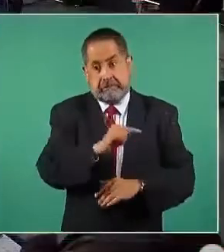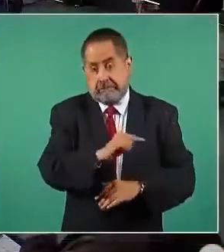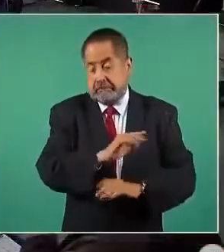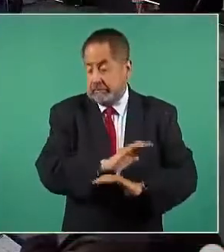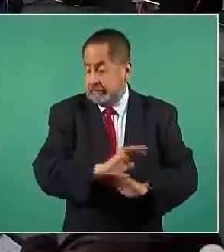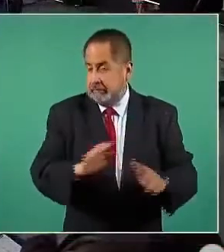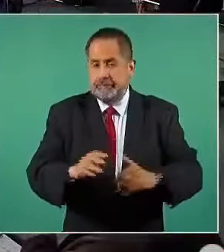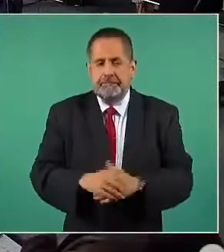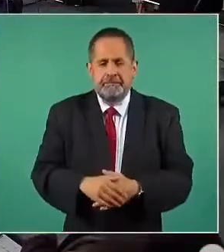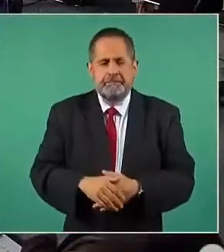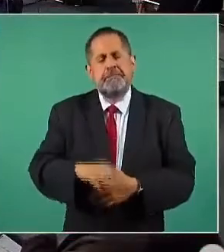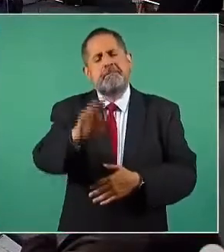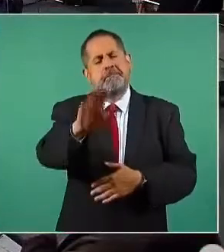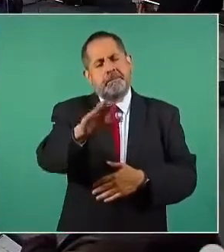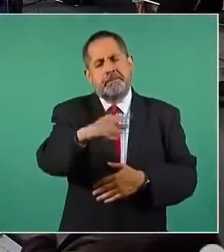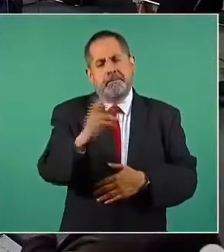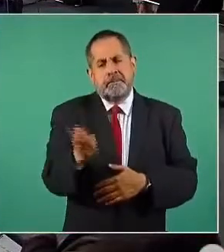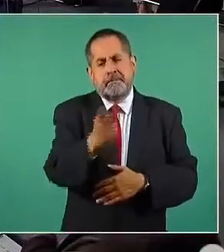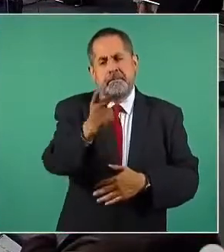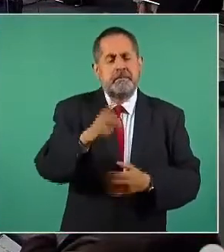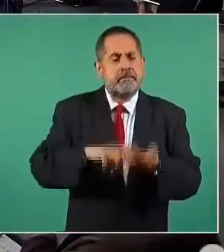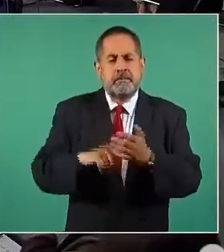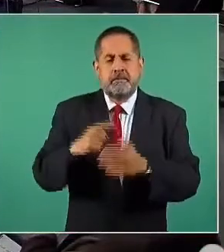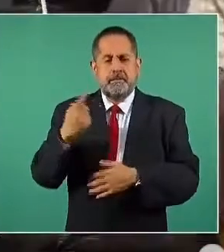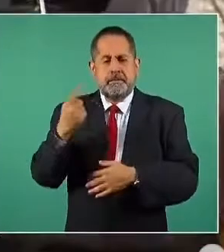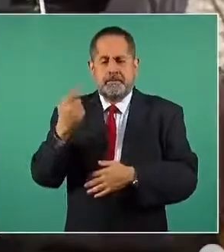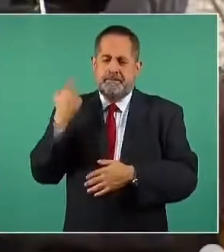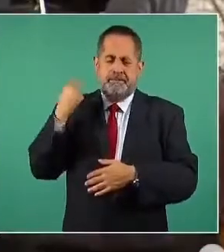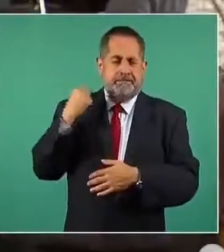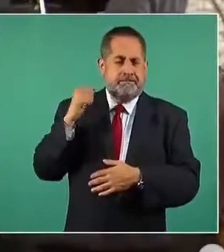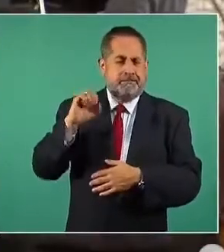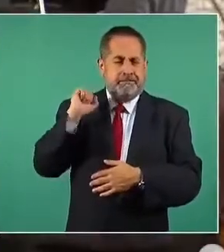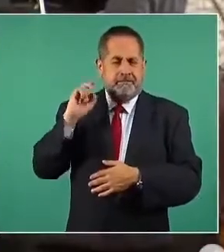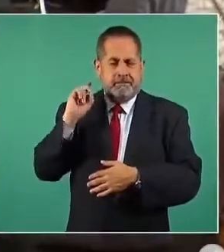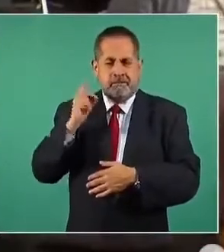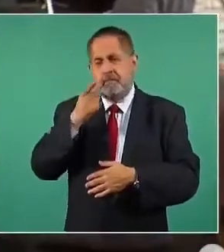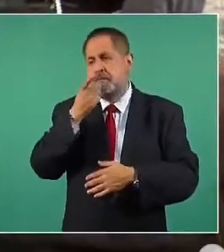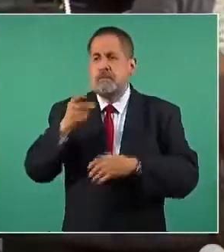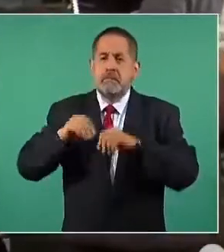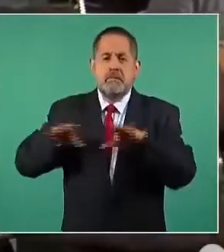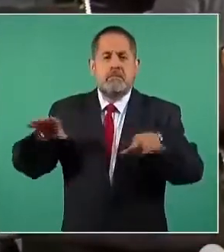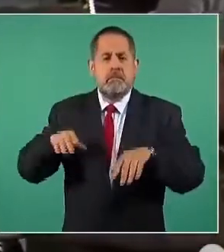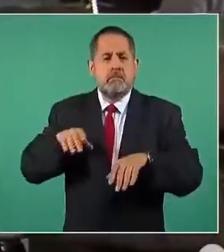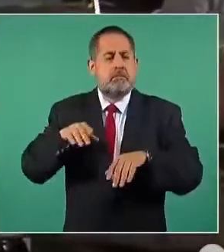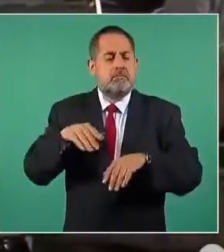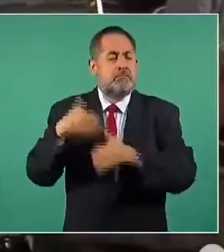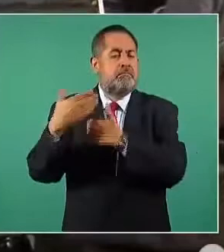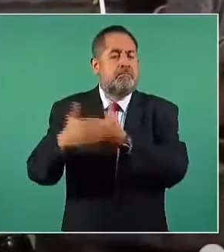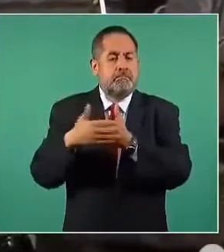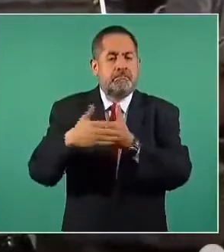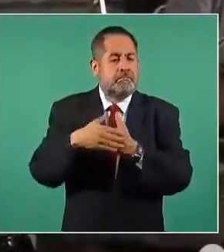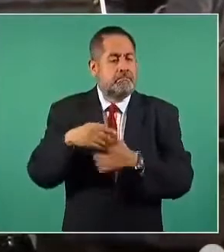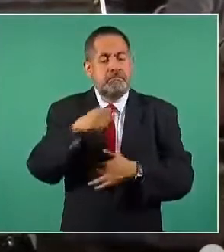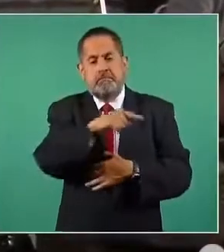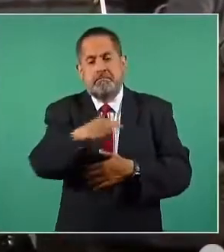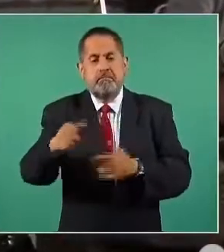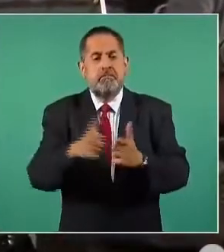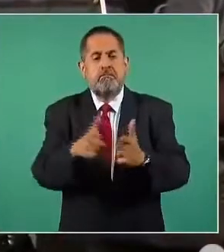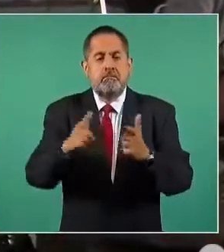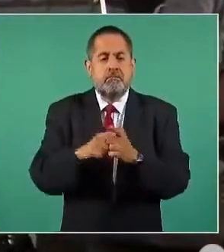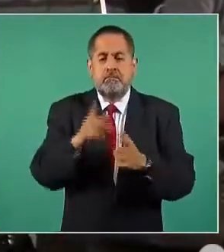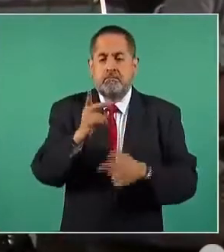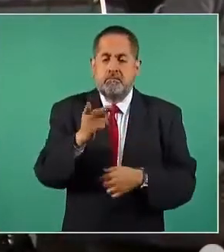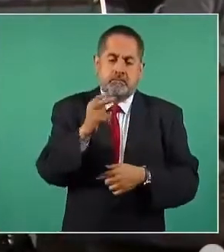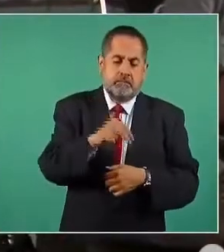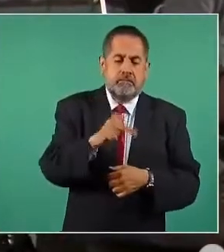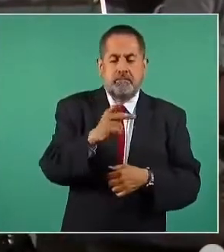Justo sobre el tema de la oposición, presidente, este fin de semana también se va a conocer que hoy acudirían estarían los dirigentes de los partidos PRI, PAN,